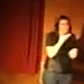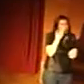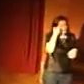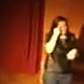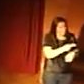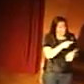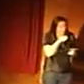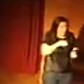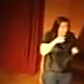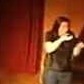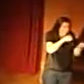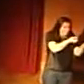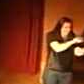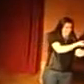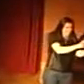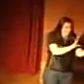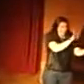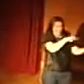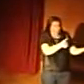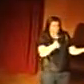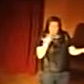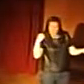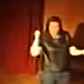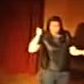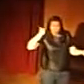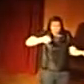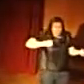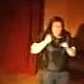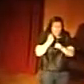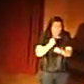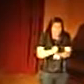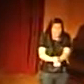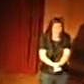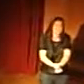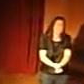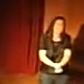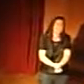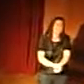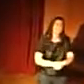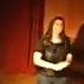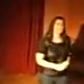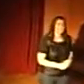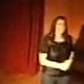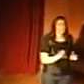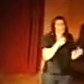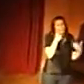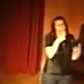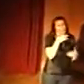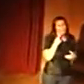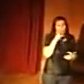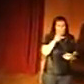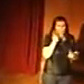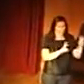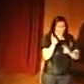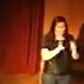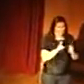lo único que le hace contar es que tiene muchos años no encima Para para haber hecho esas cosas e Muchas gracias por su asistencia esta